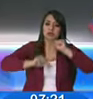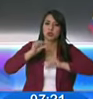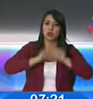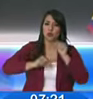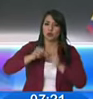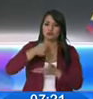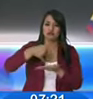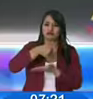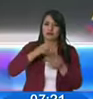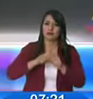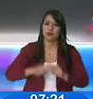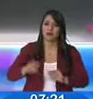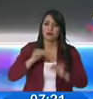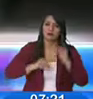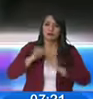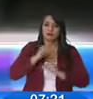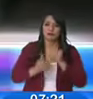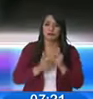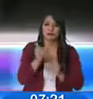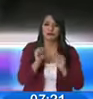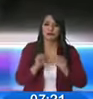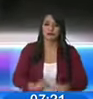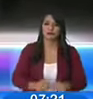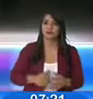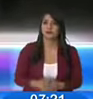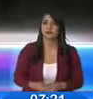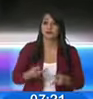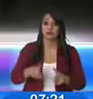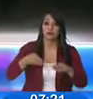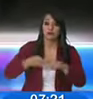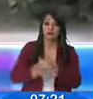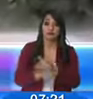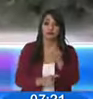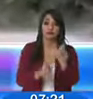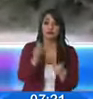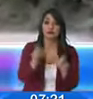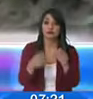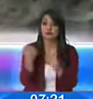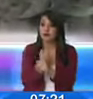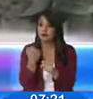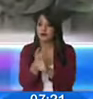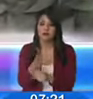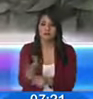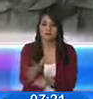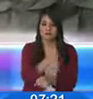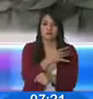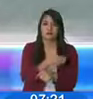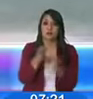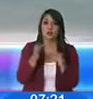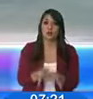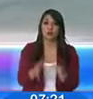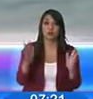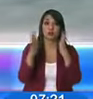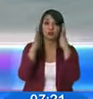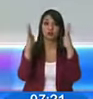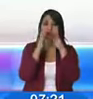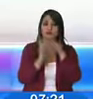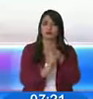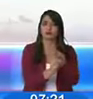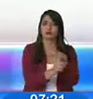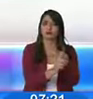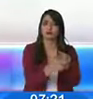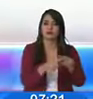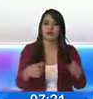líquidos necesarios para procesar el alcaloide. Al momento de la incursión no se encontraron personas trabajando. Se conoce que huyeron por la zona selvática. Sin embargo,